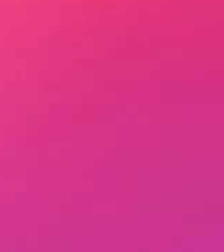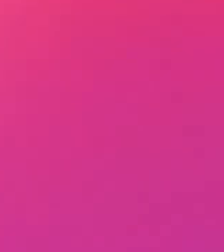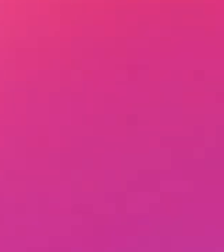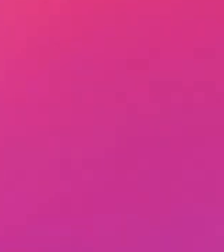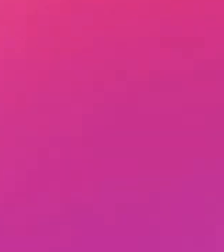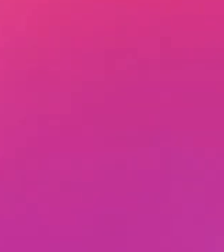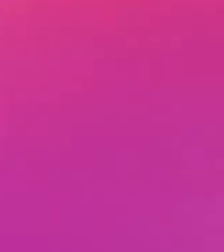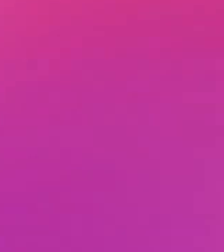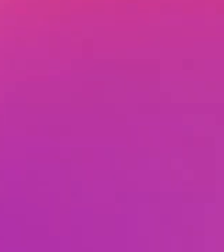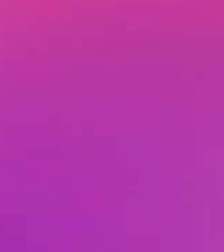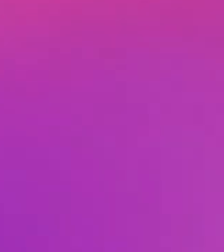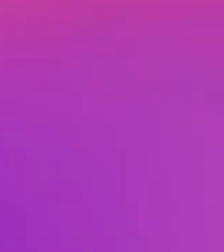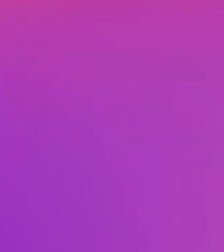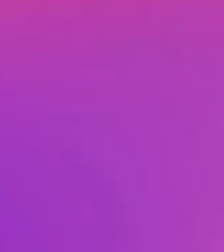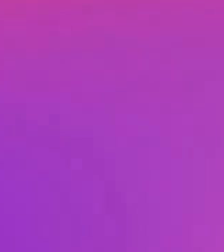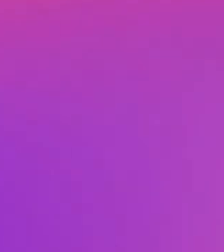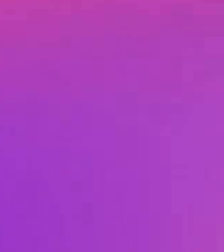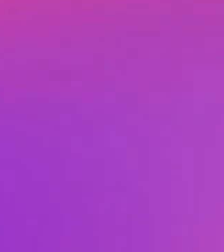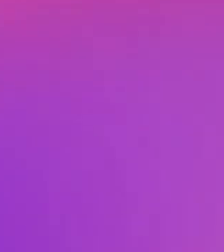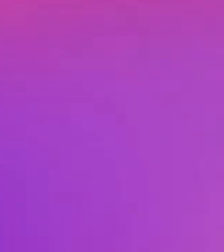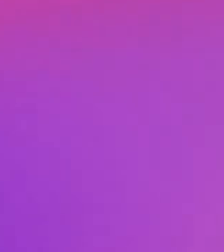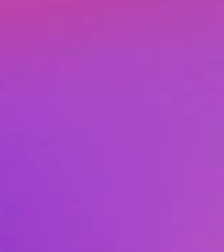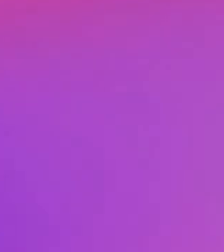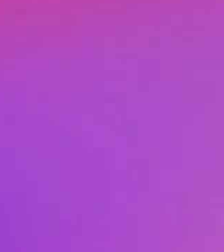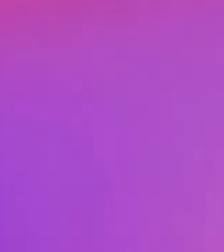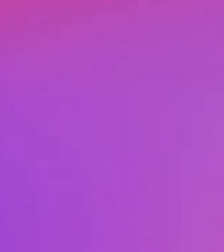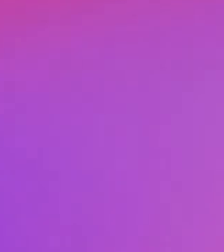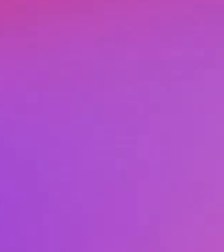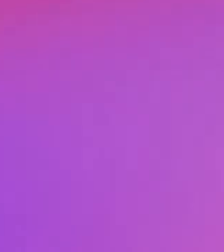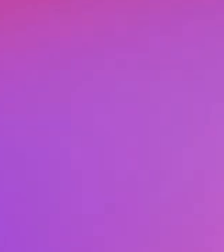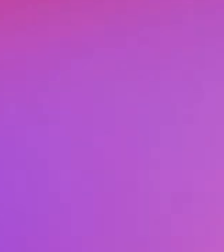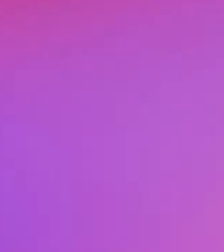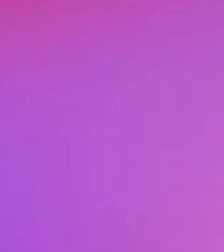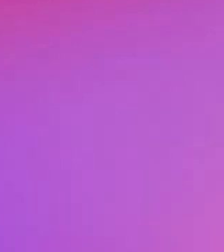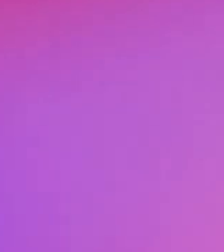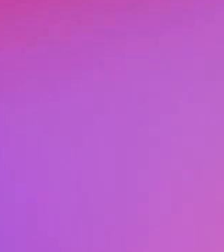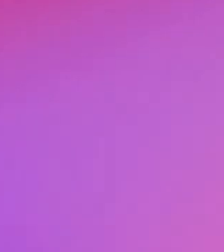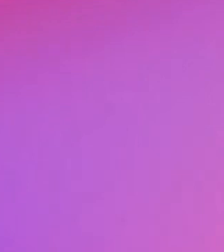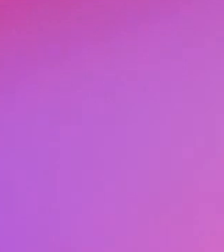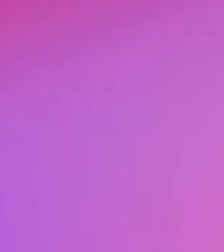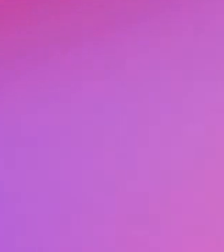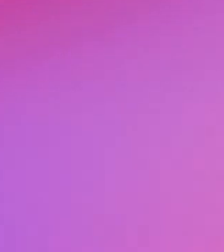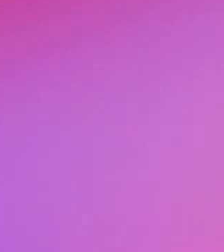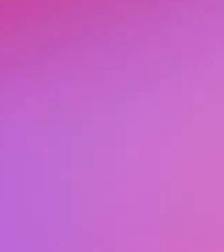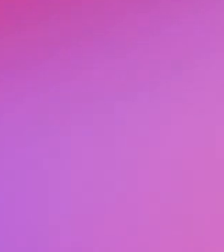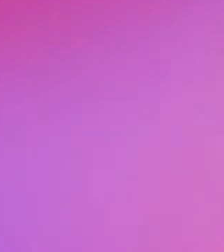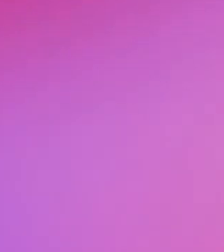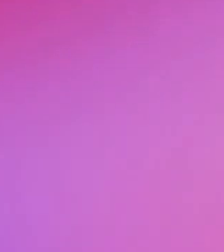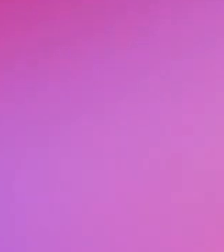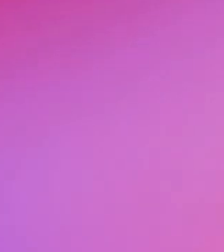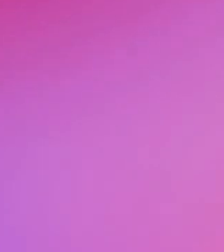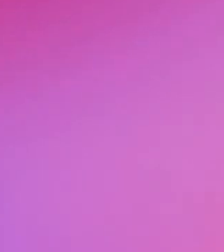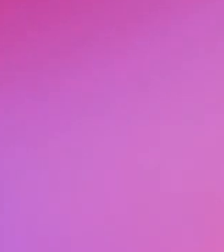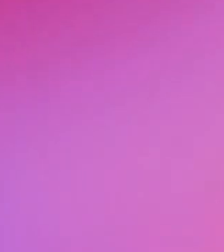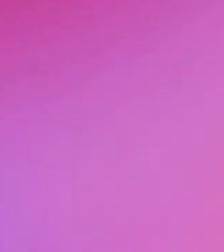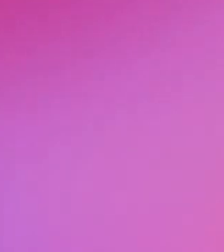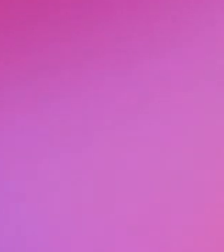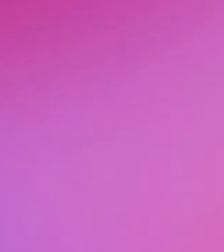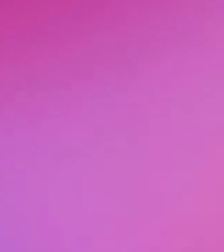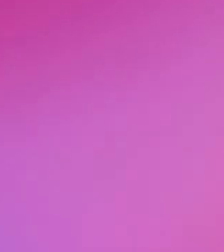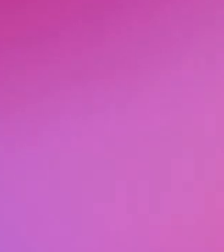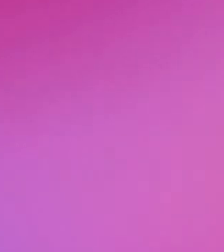También te invitamos a que consultes la plataforma nuevaescuelamexicana.cep.gov.mx.